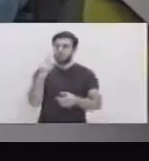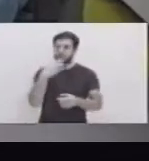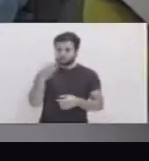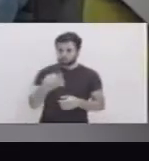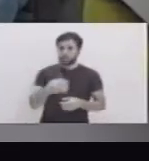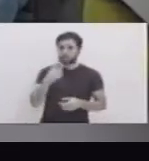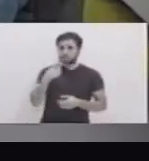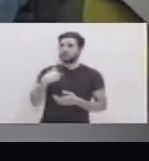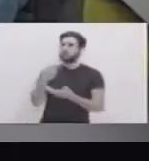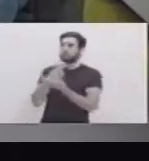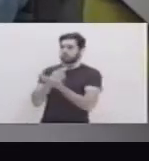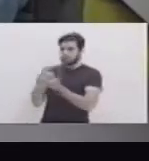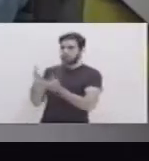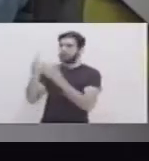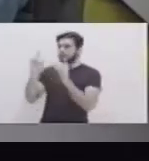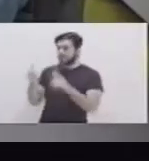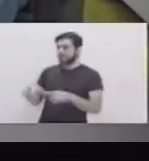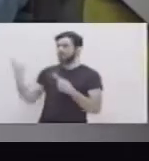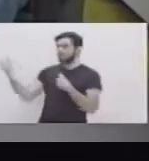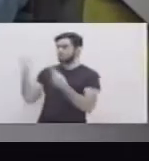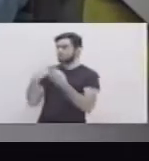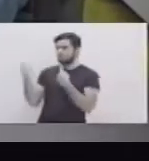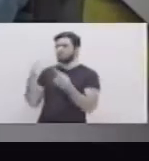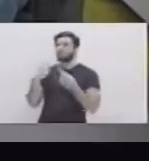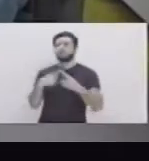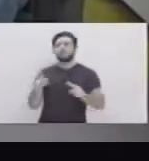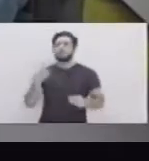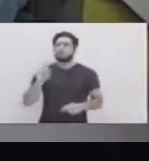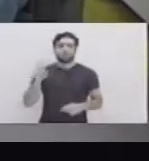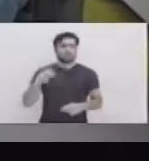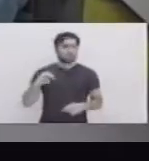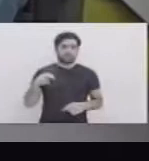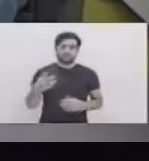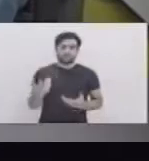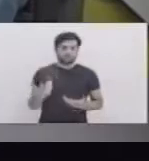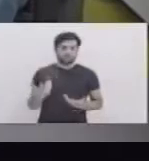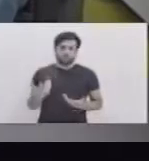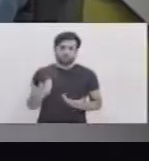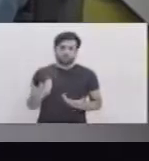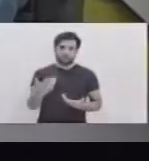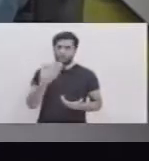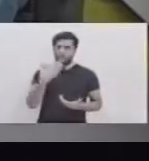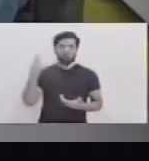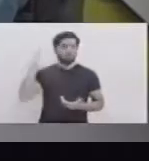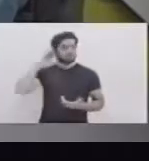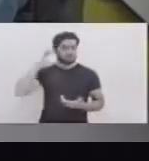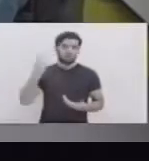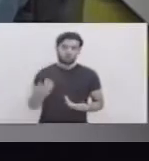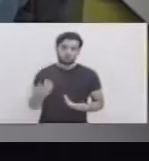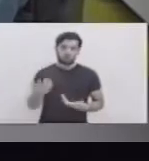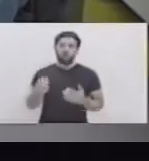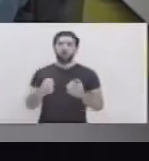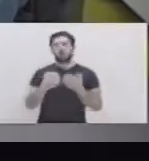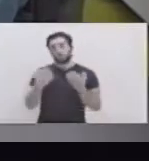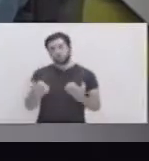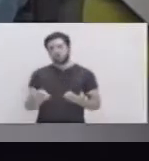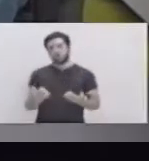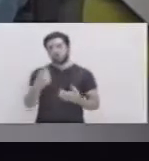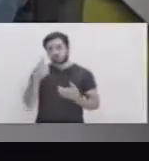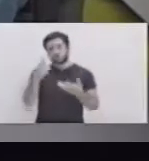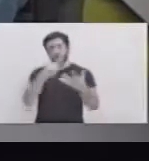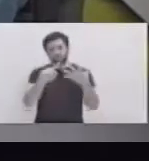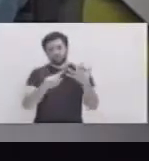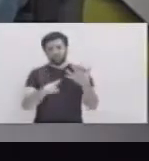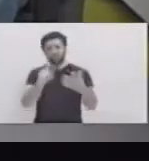cierto que la sinceridad es un aspecto muy importante, pero no es necesario hablar con sinceridad si yo voy a hacer daño a aquella